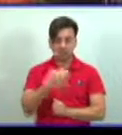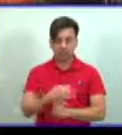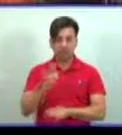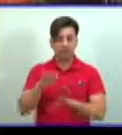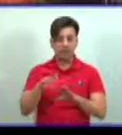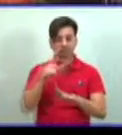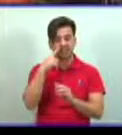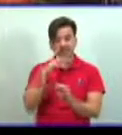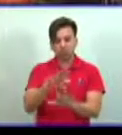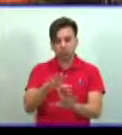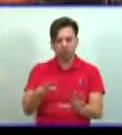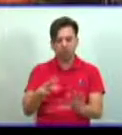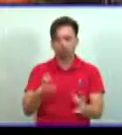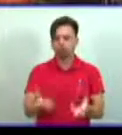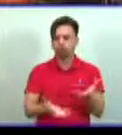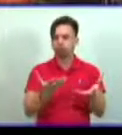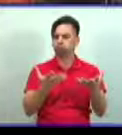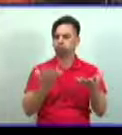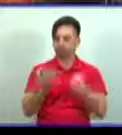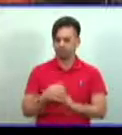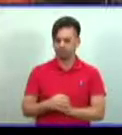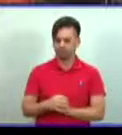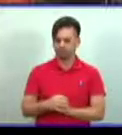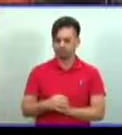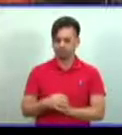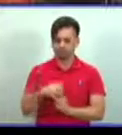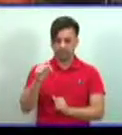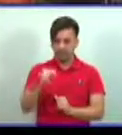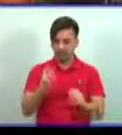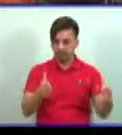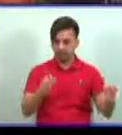noticias, incluso durante este año, la triste noticia